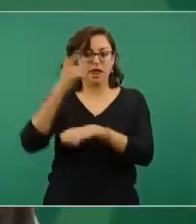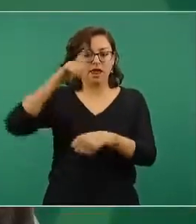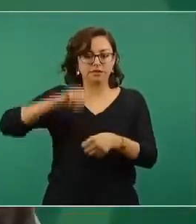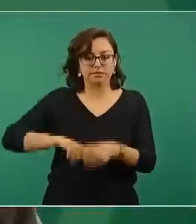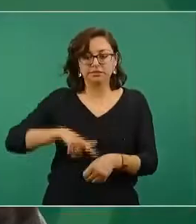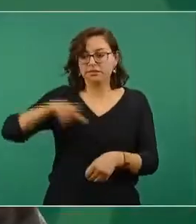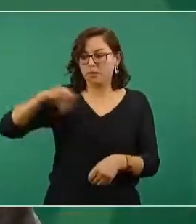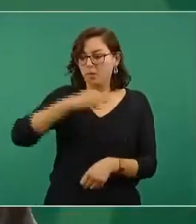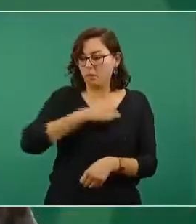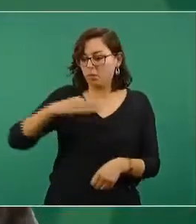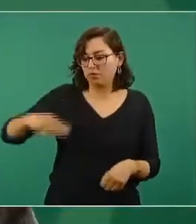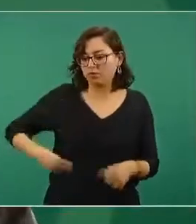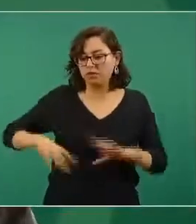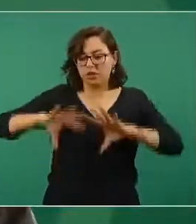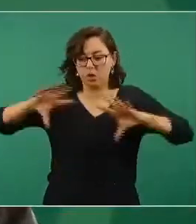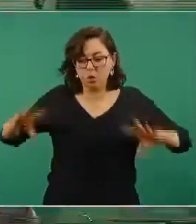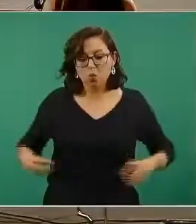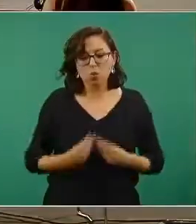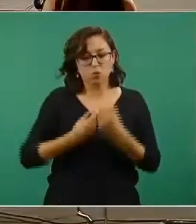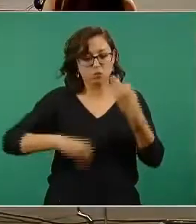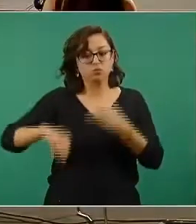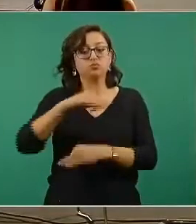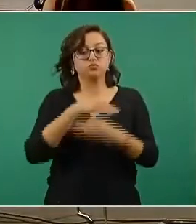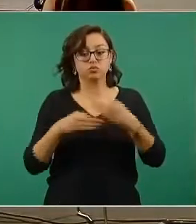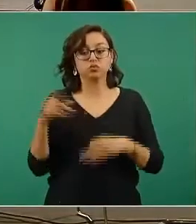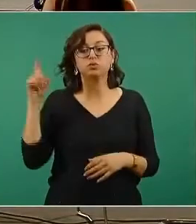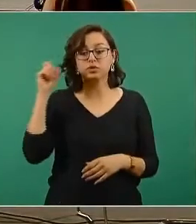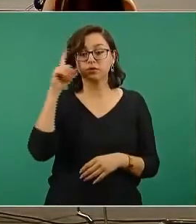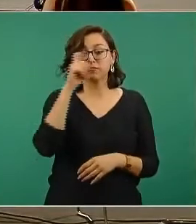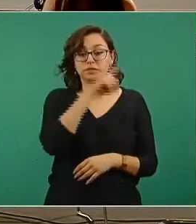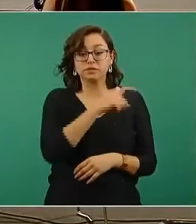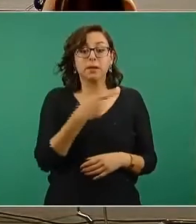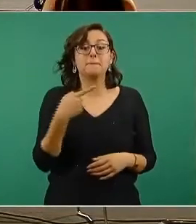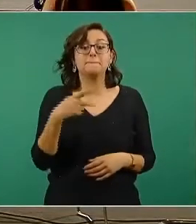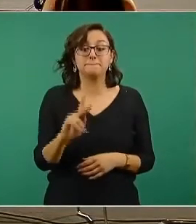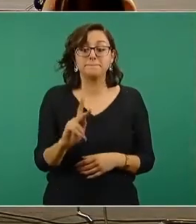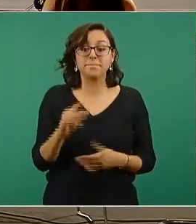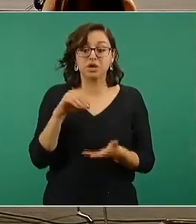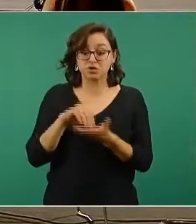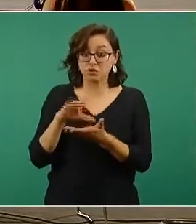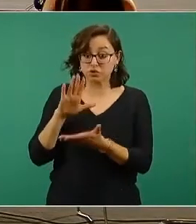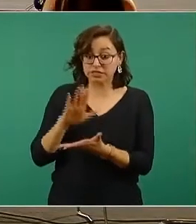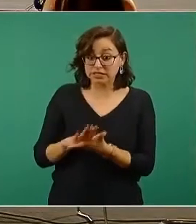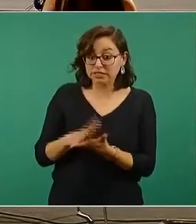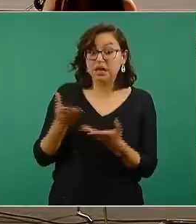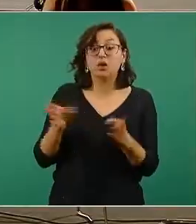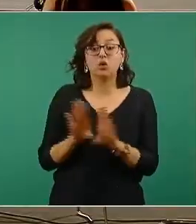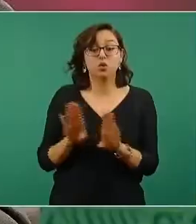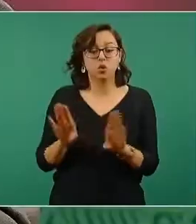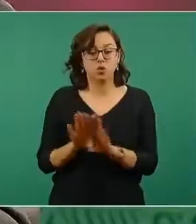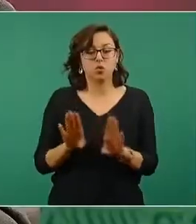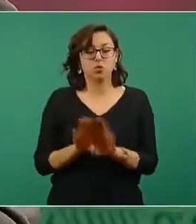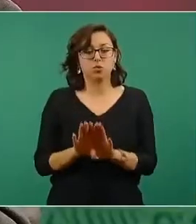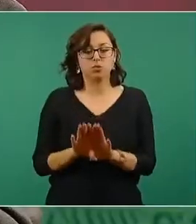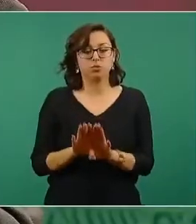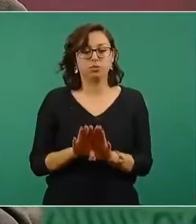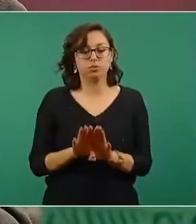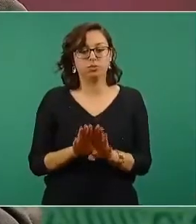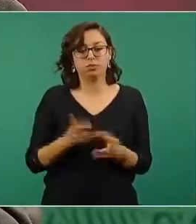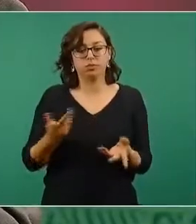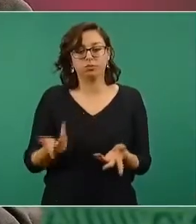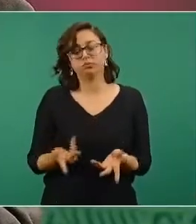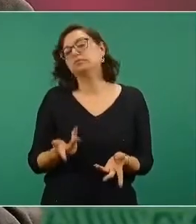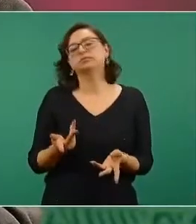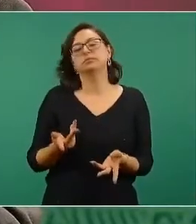sido gran. Puede haber cuestas, entonces, ahora, ¿cómo se hace la parte de la programación? Eso es una cosa que desde la Federación